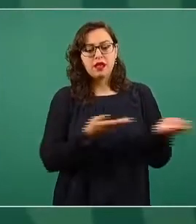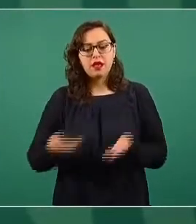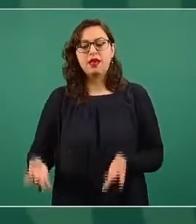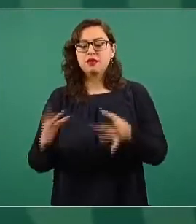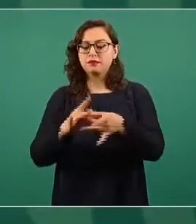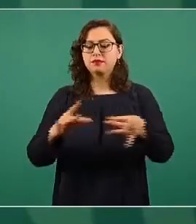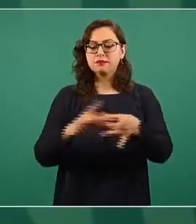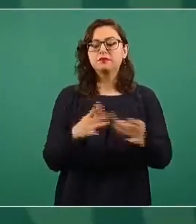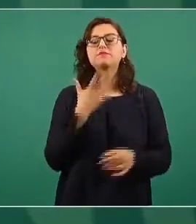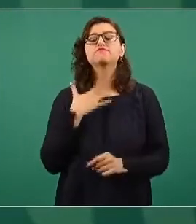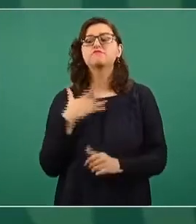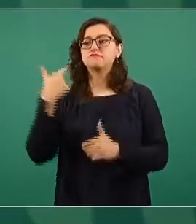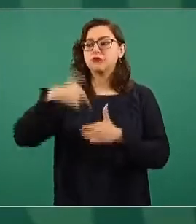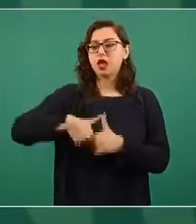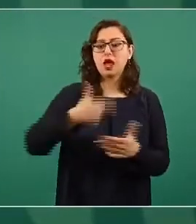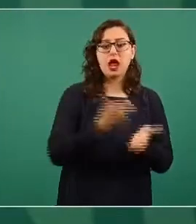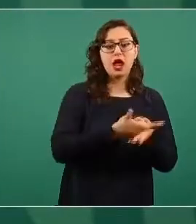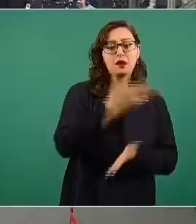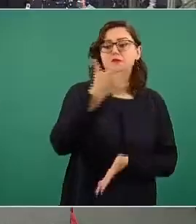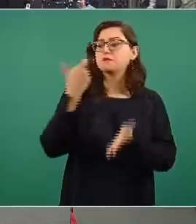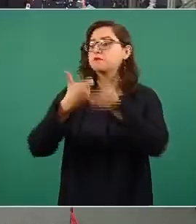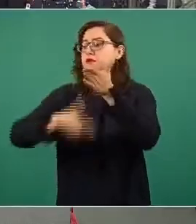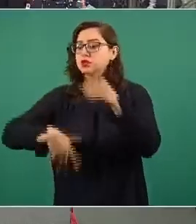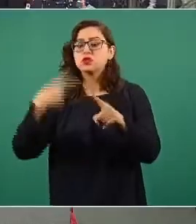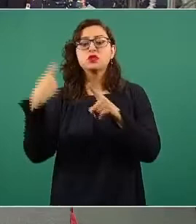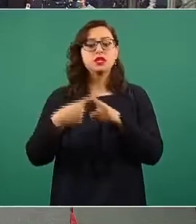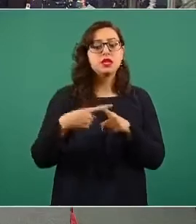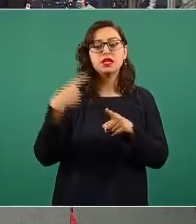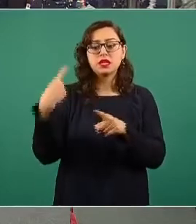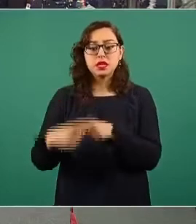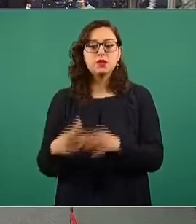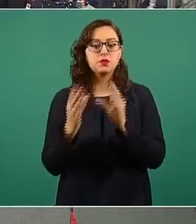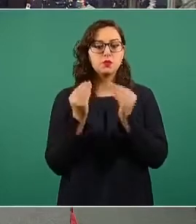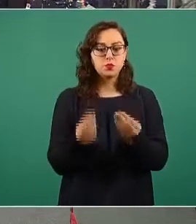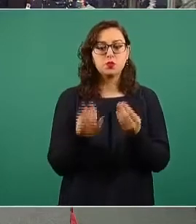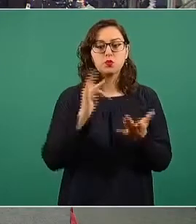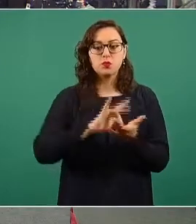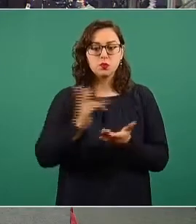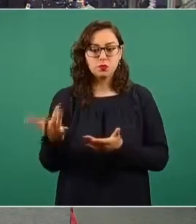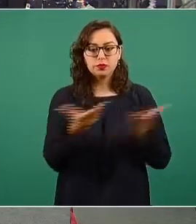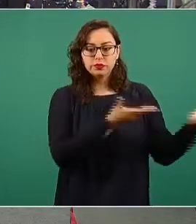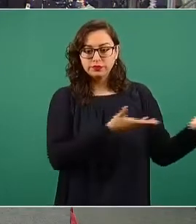y le damos ya el micrófono. Muchas gracias, Ricardo. Aquí está.